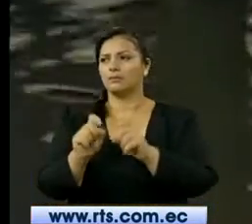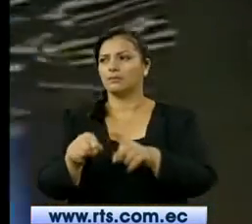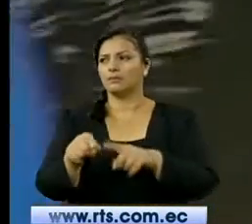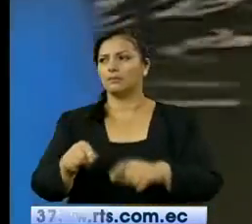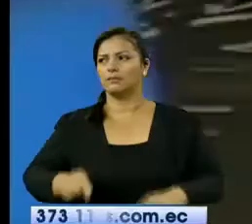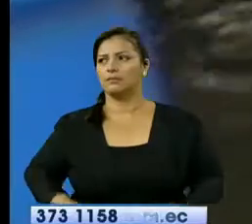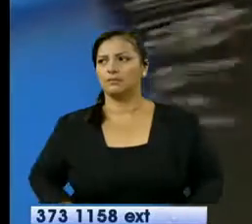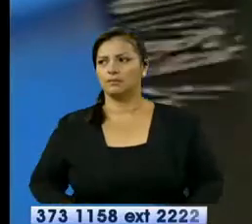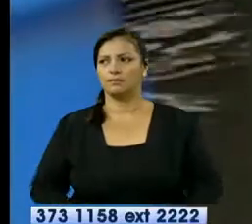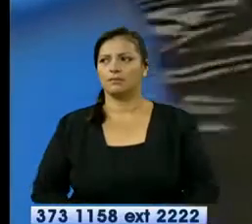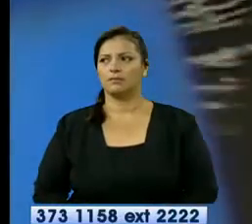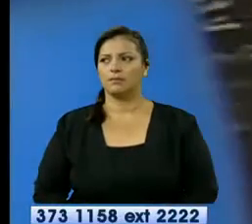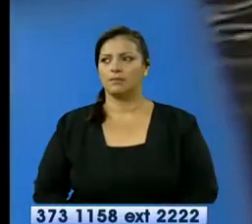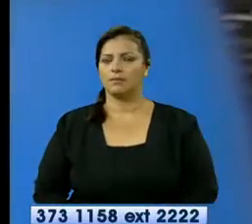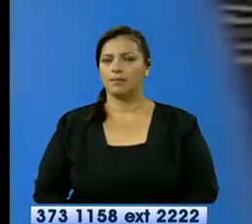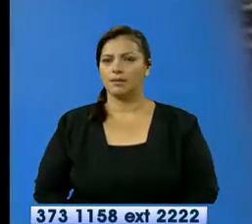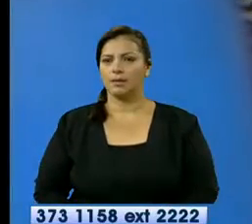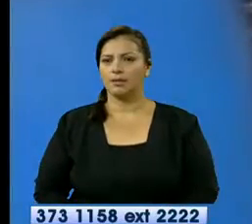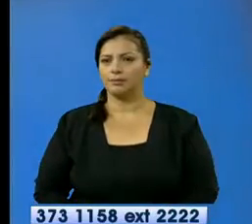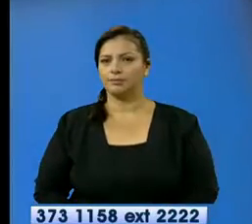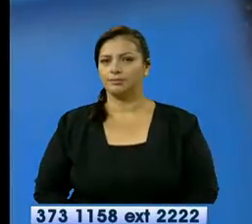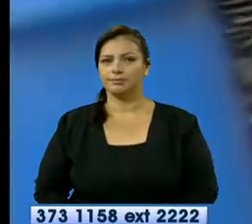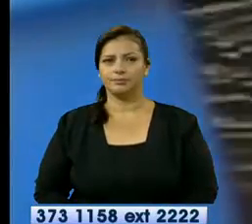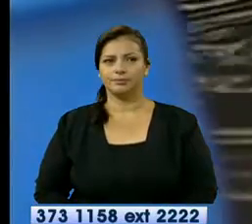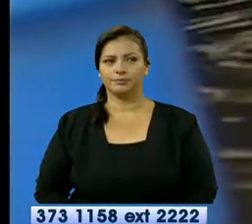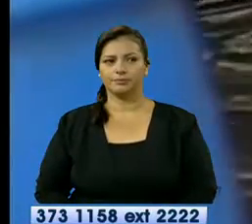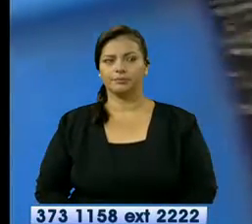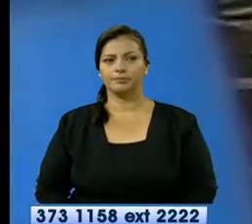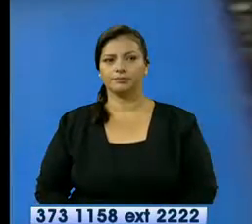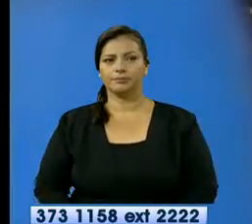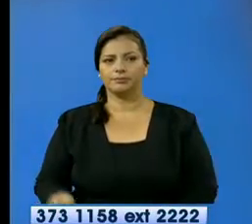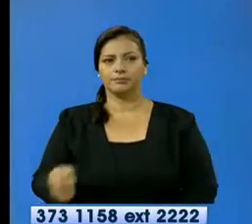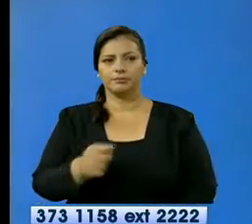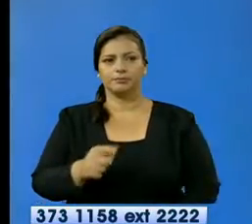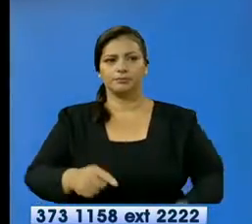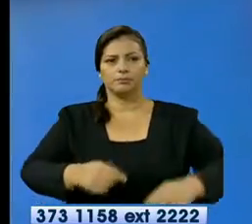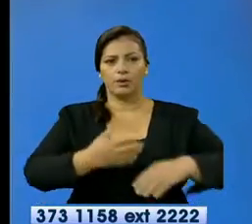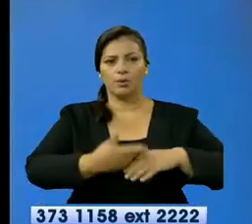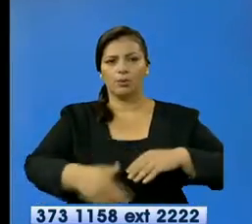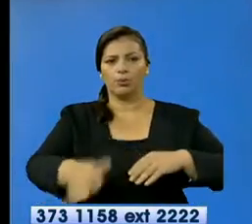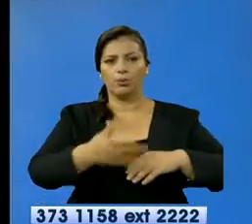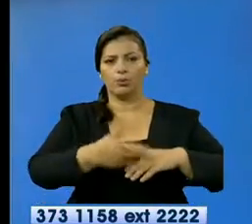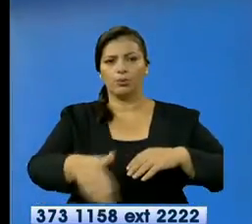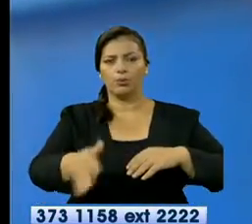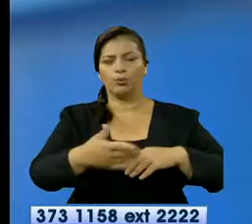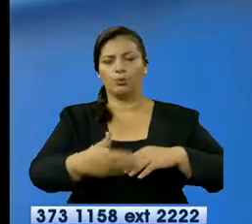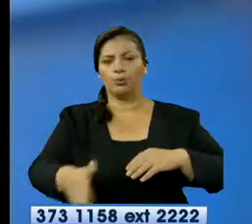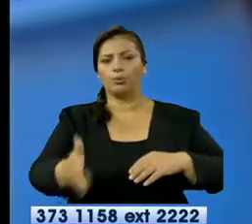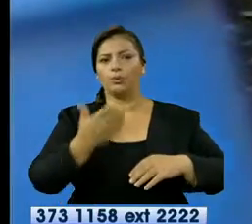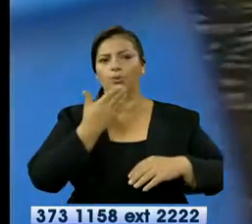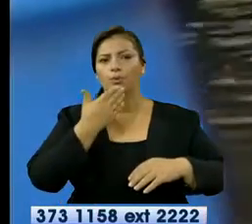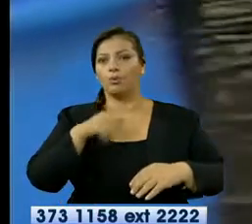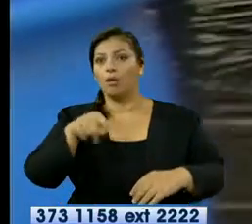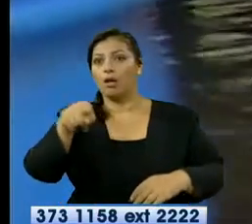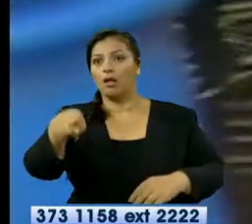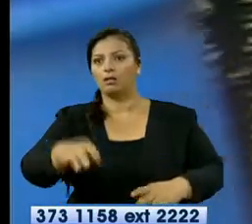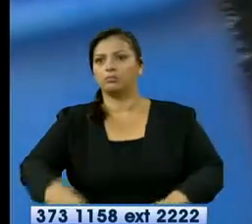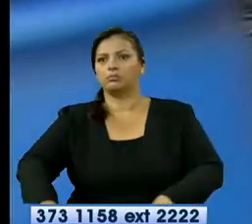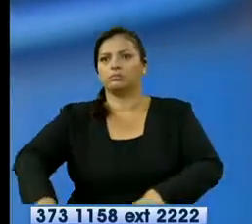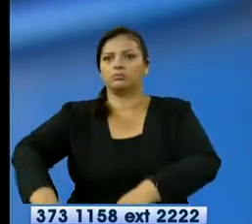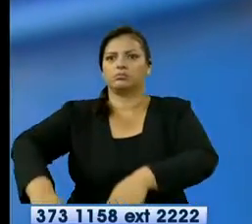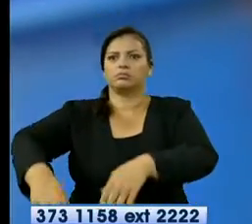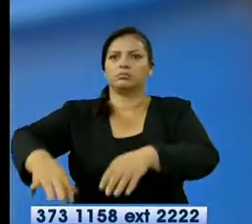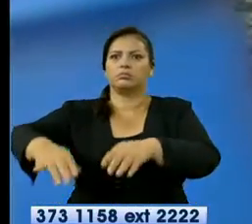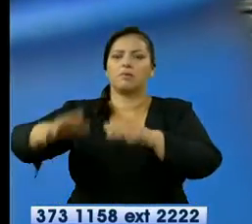inunda otras calles. Todas las calles, para allá abajo es peor todavía, porque todo el agua rueda para abajo. y están hundidos hasta el pescuezo allá la gente. O sea que para allá se